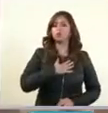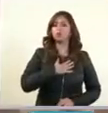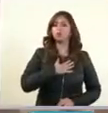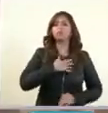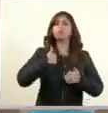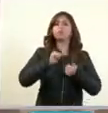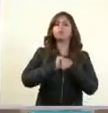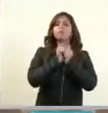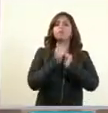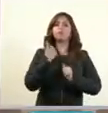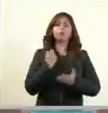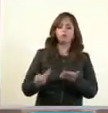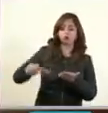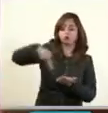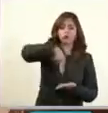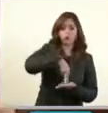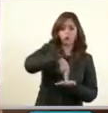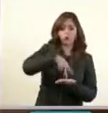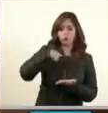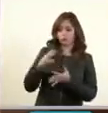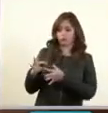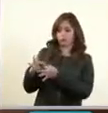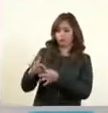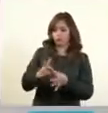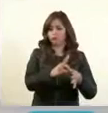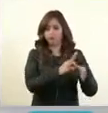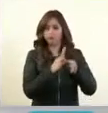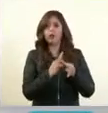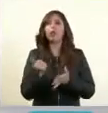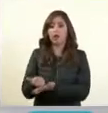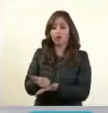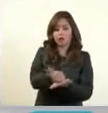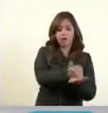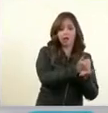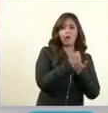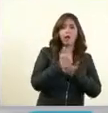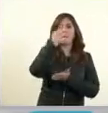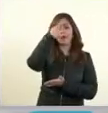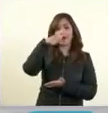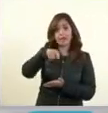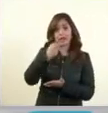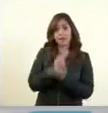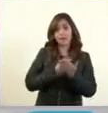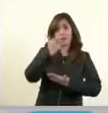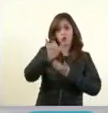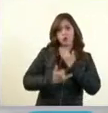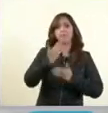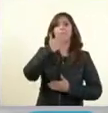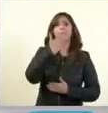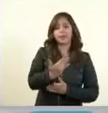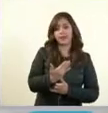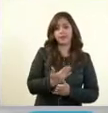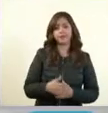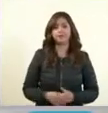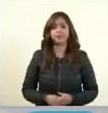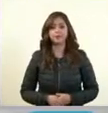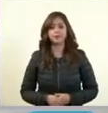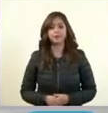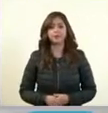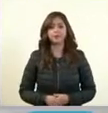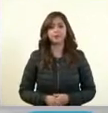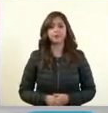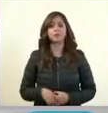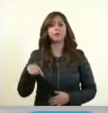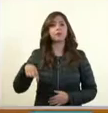justamente la posición de complemento, tú ayudas para que el proyecto se siga. Ahora, pero y se las llegue a- jerarquías creo que nos ayudan